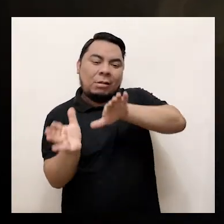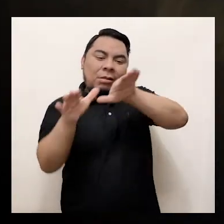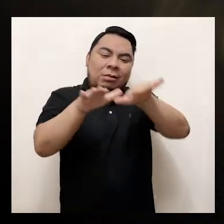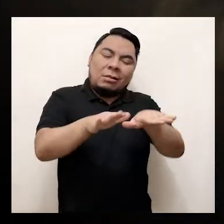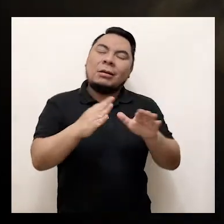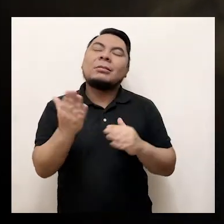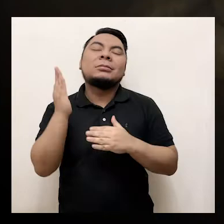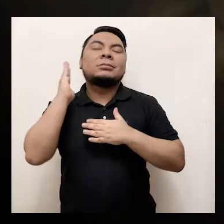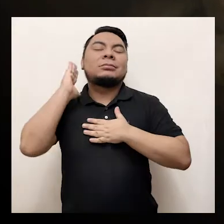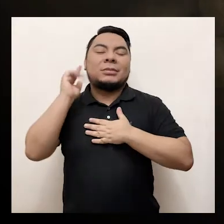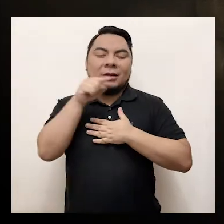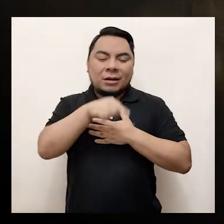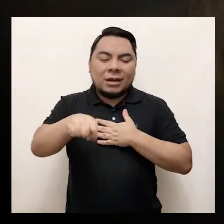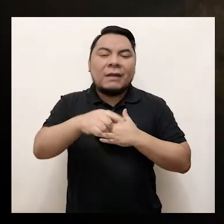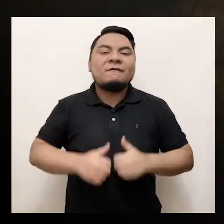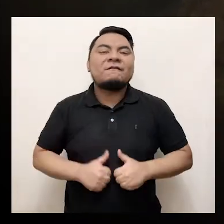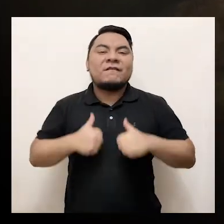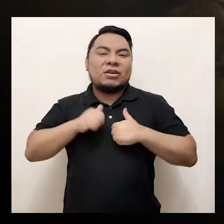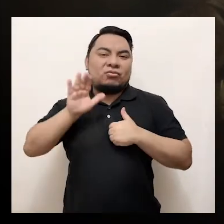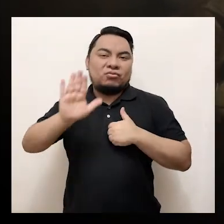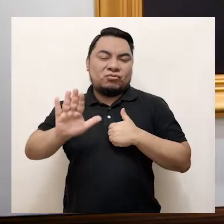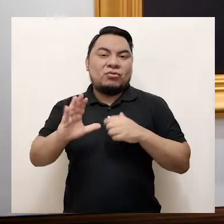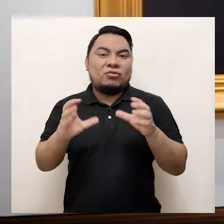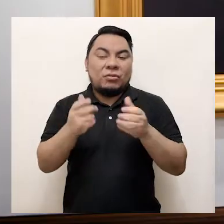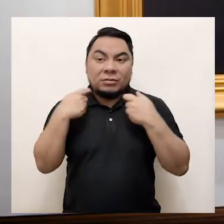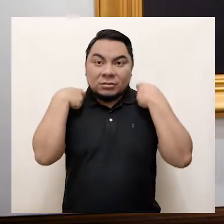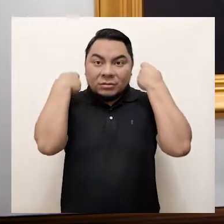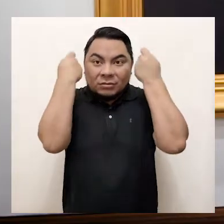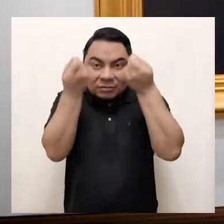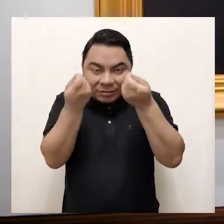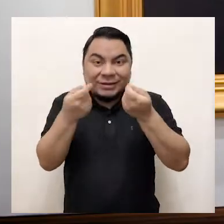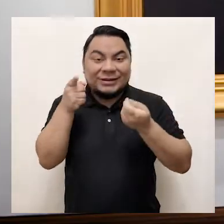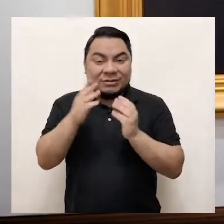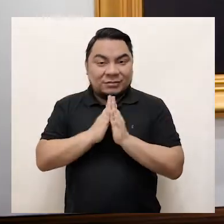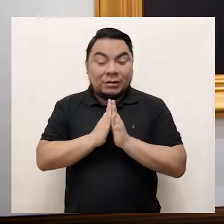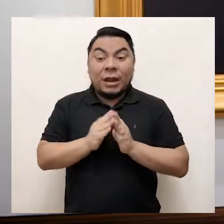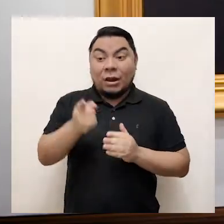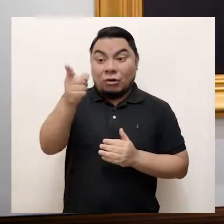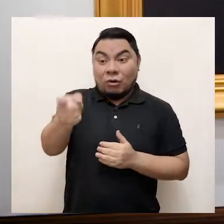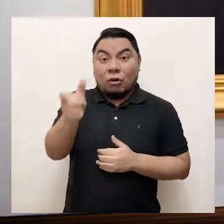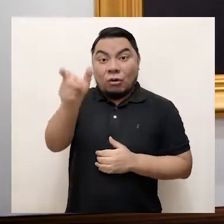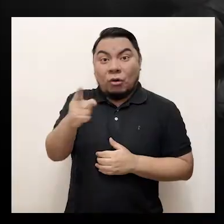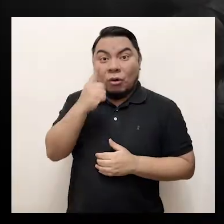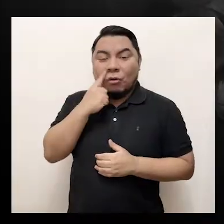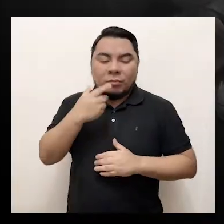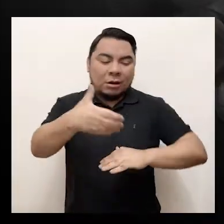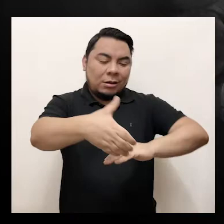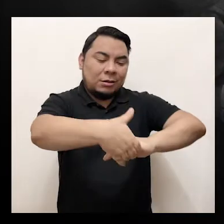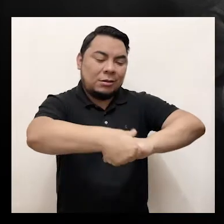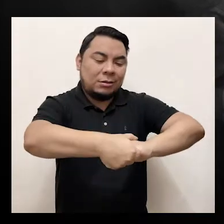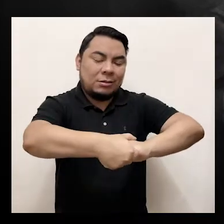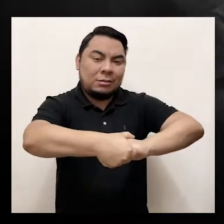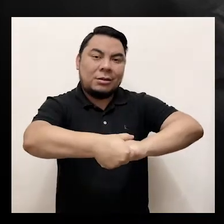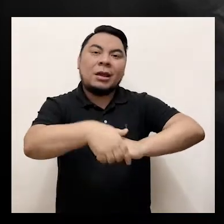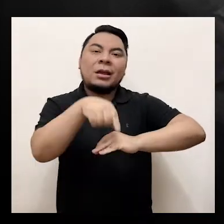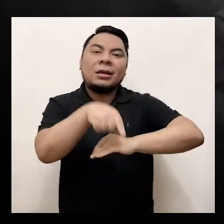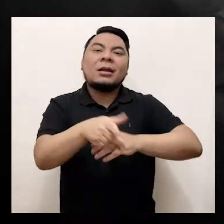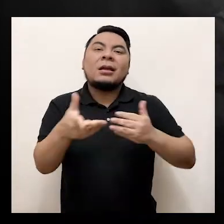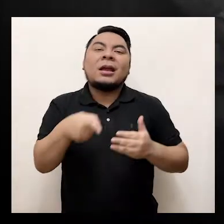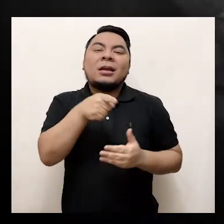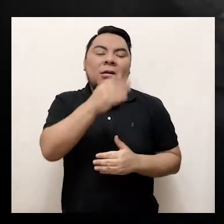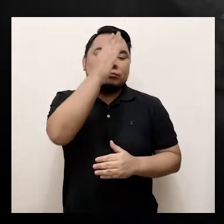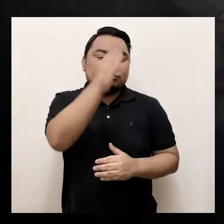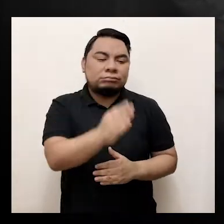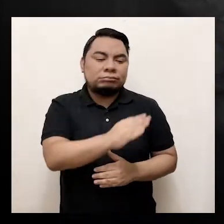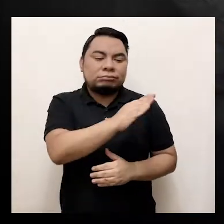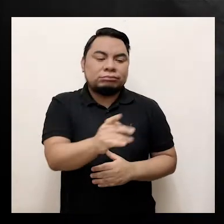habitación representan esta forma de vida. El fraile que sostiene la mano del anciano habría realizado el sacramento de